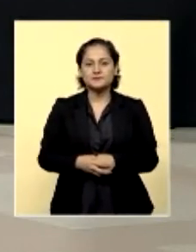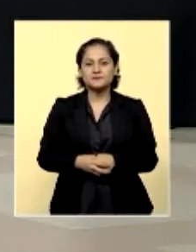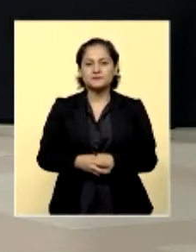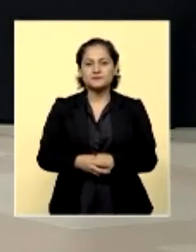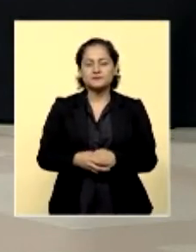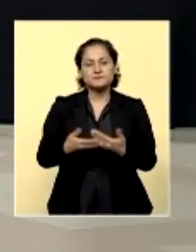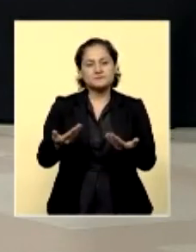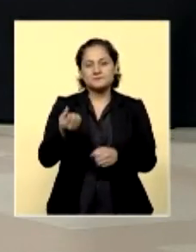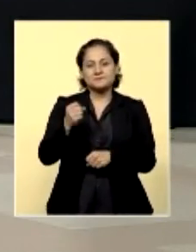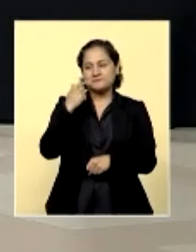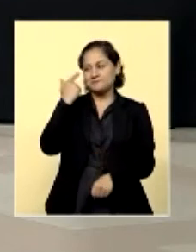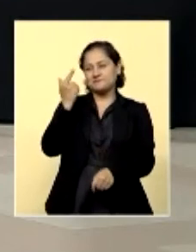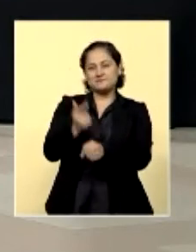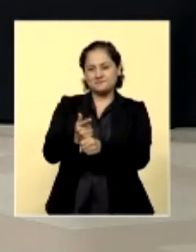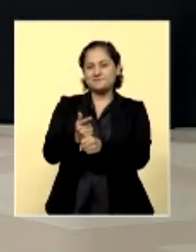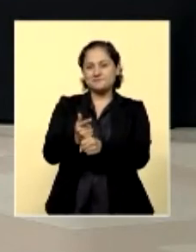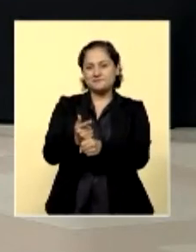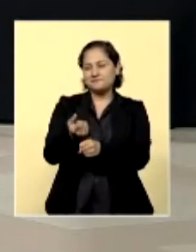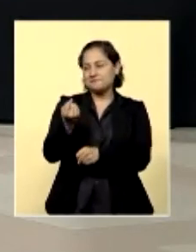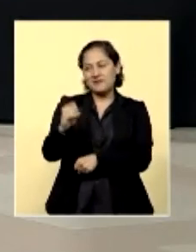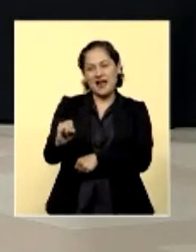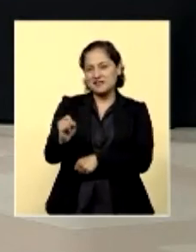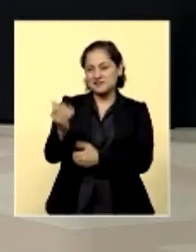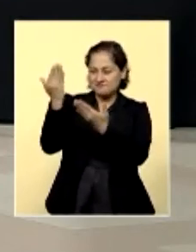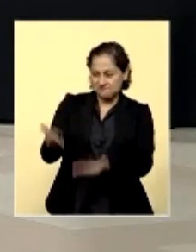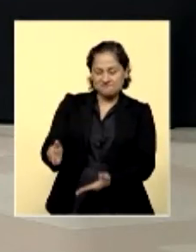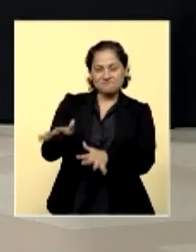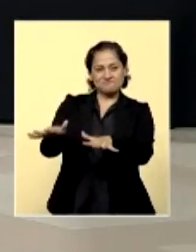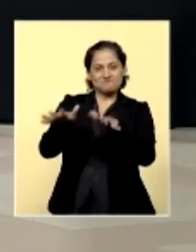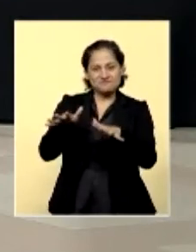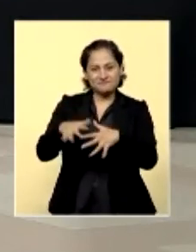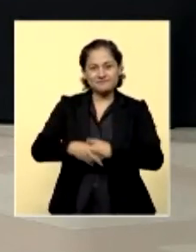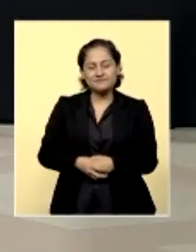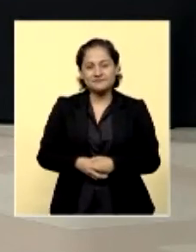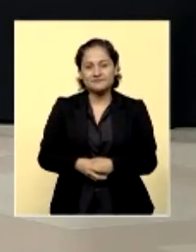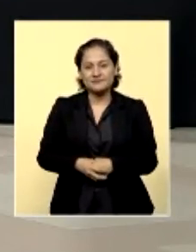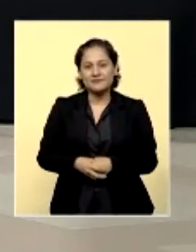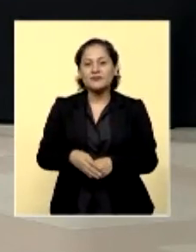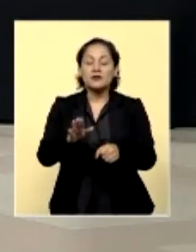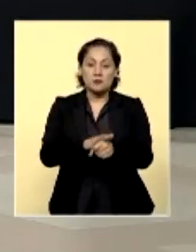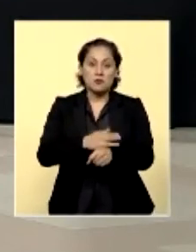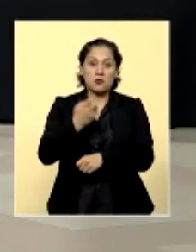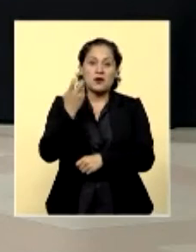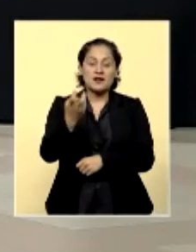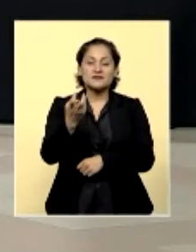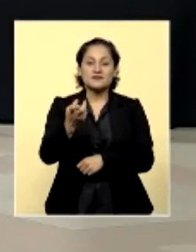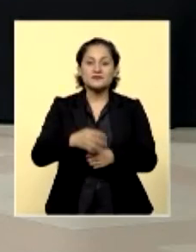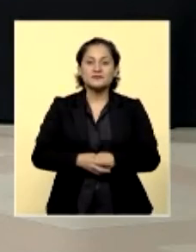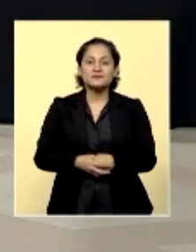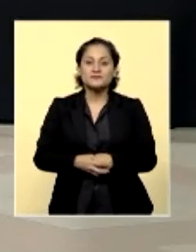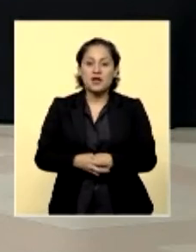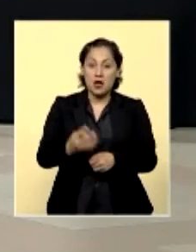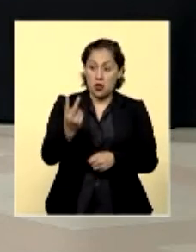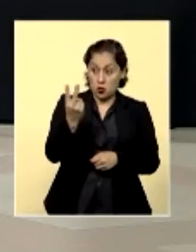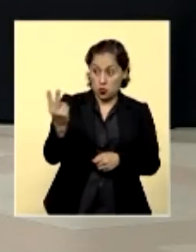su negación. Es patente. Es patente, es visible. Por tanto, a esos dos colegas. Por lo tanto, a estos